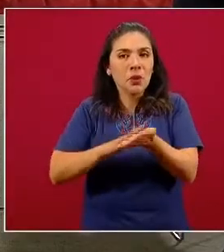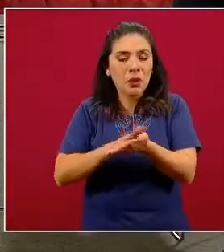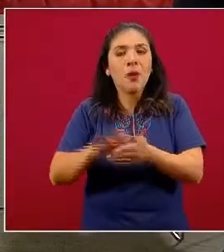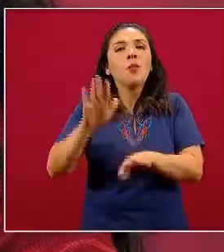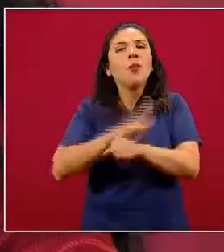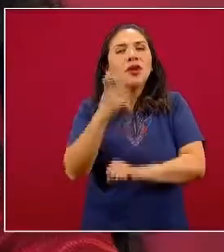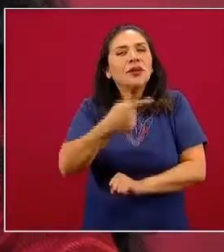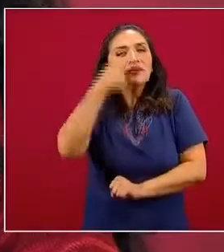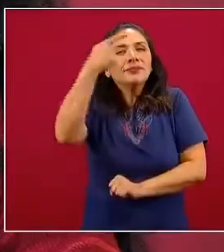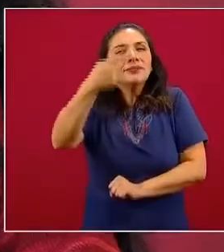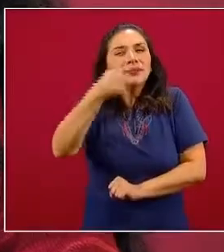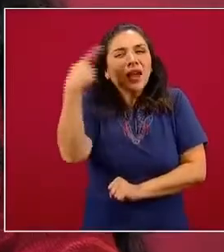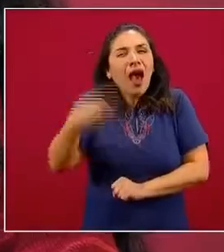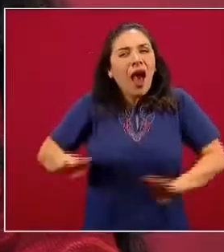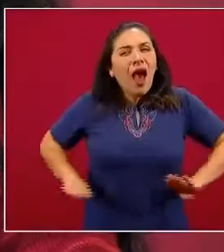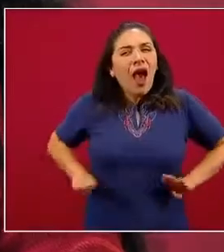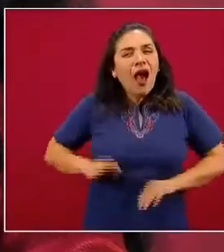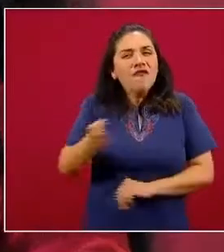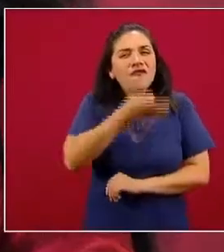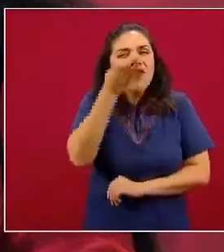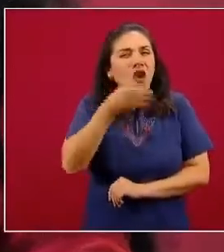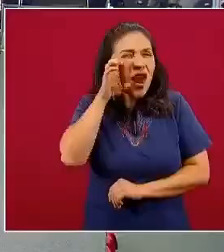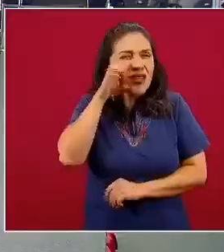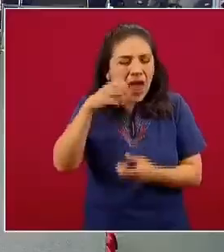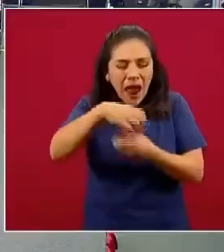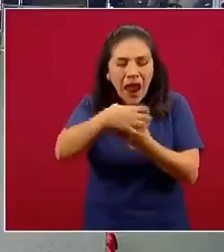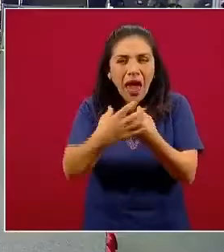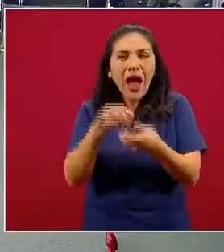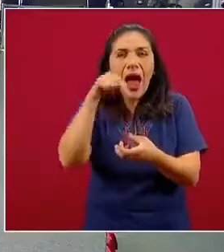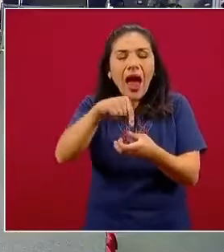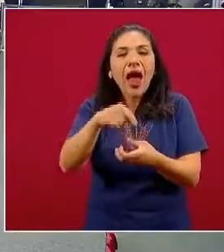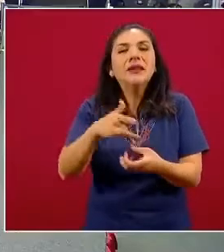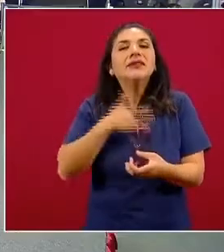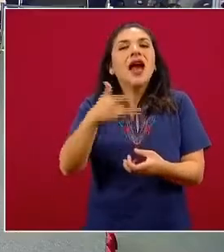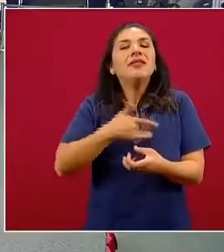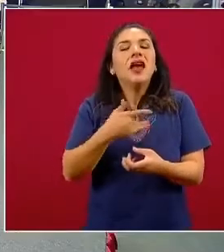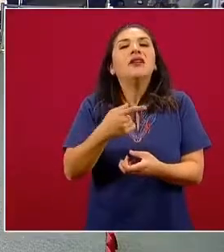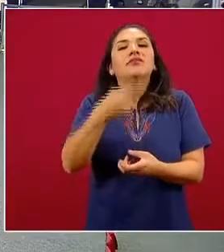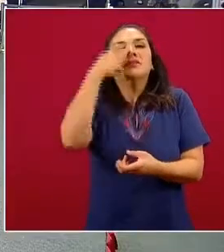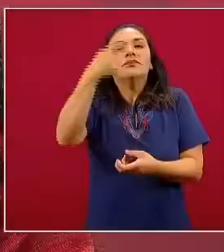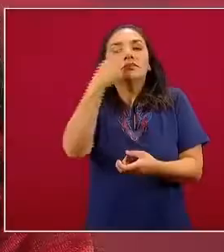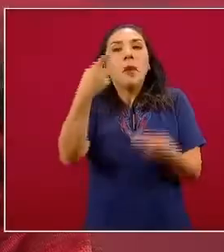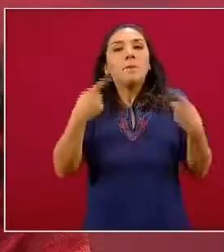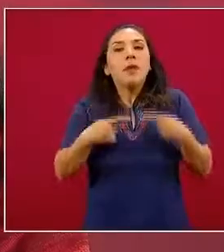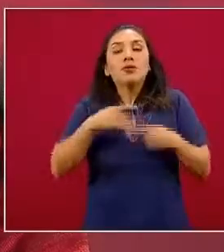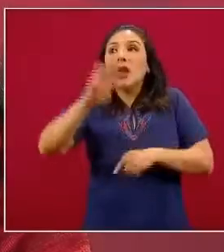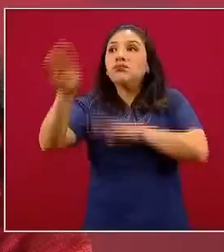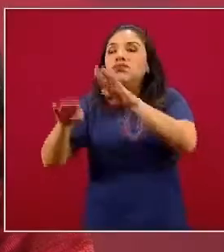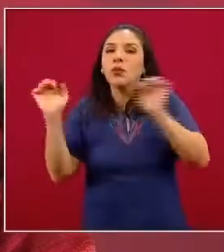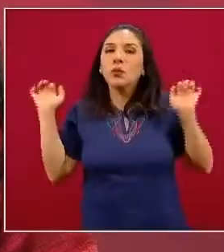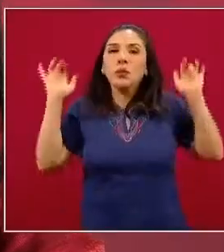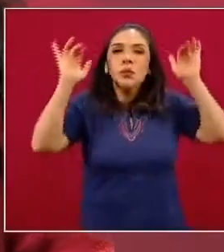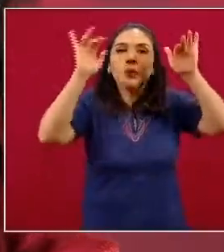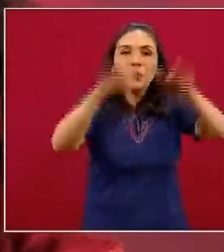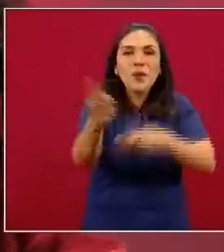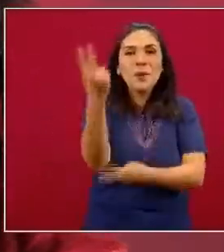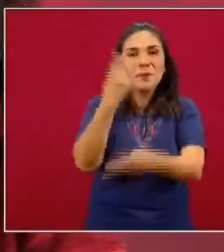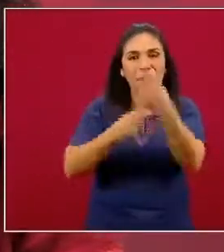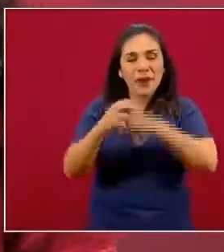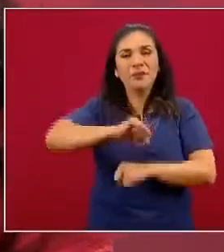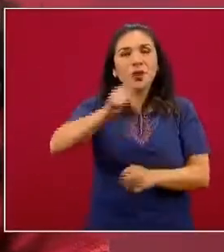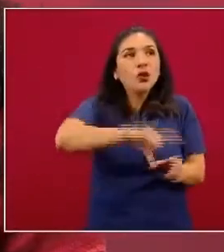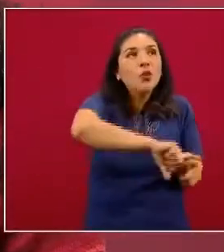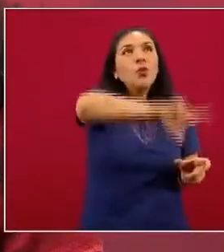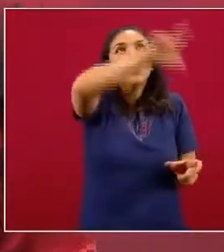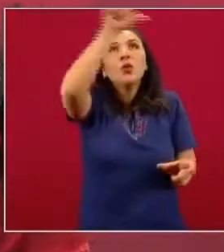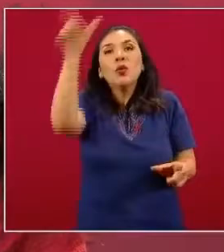y el aroma tan singular del cempasúchitl atrae a quienes se han adelantado. Los